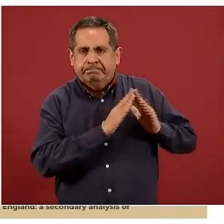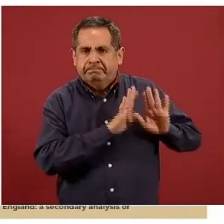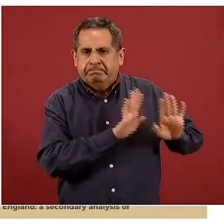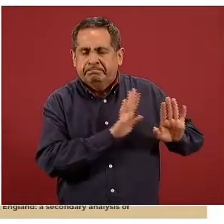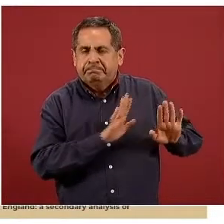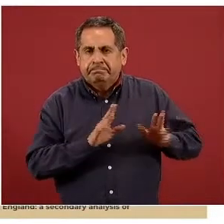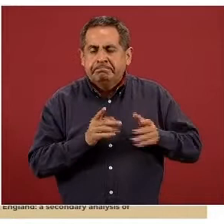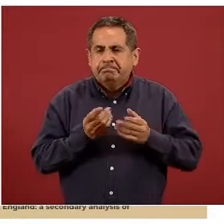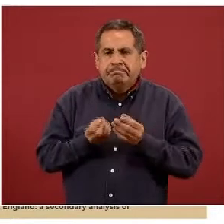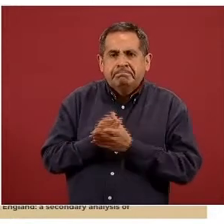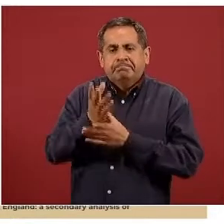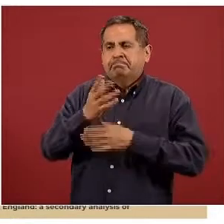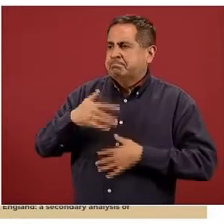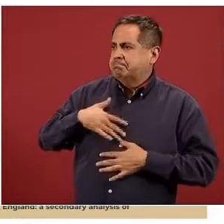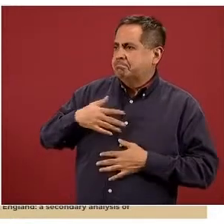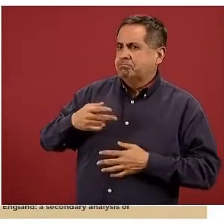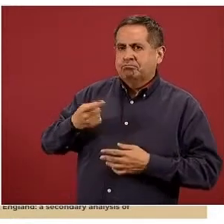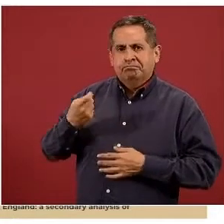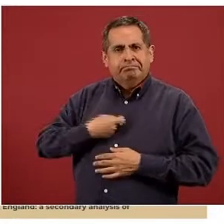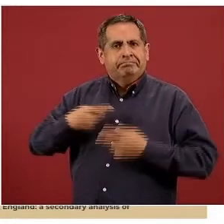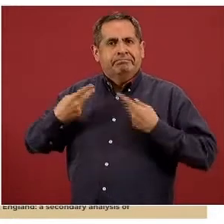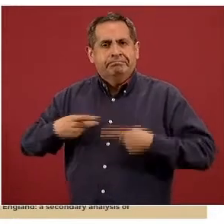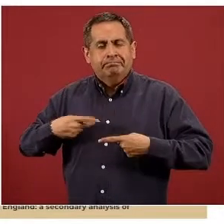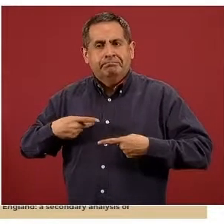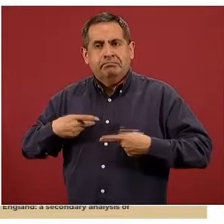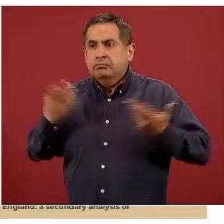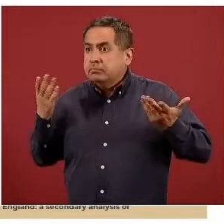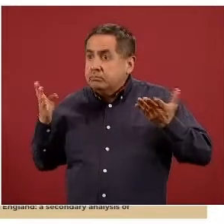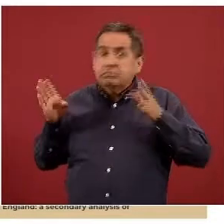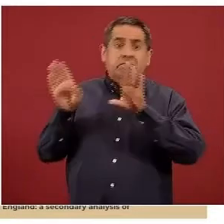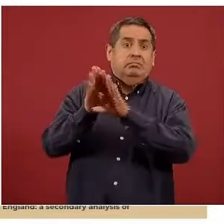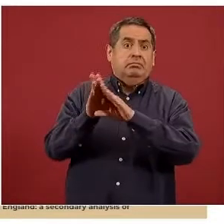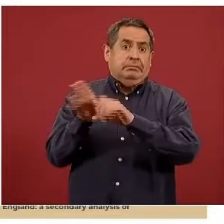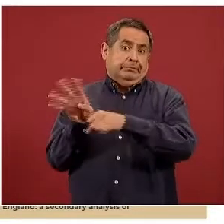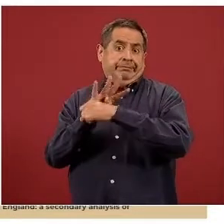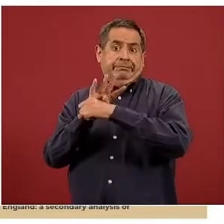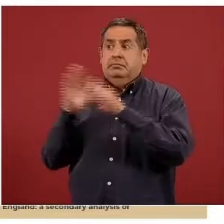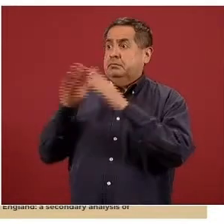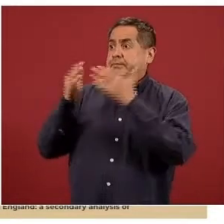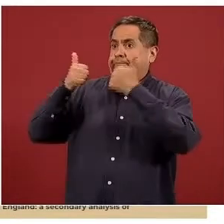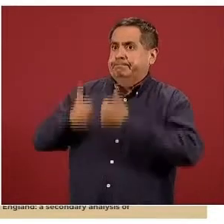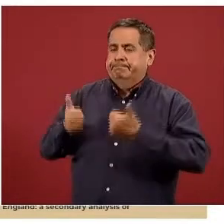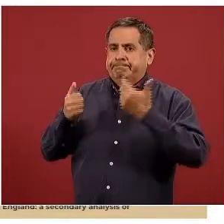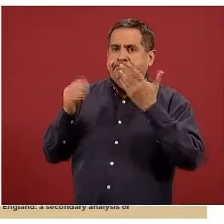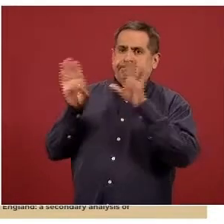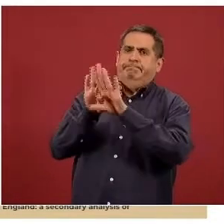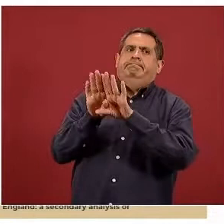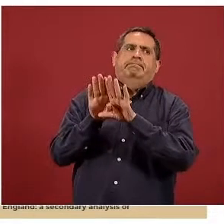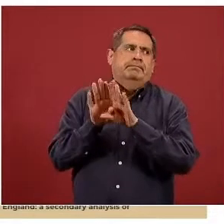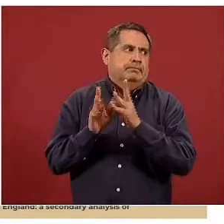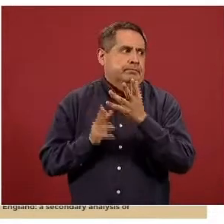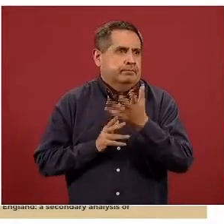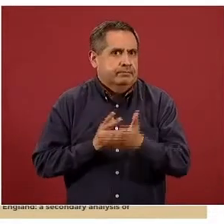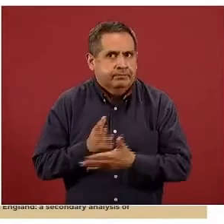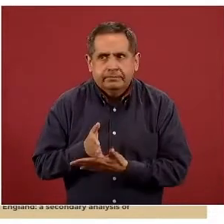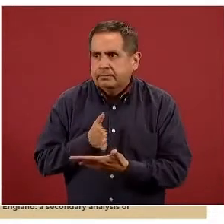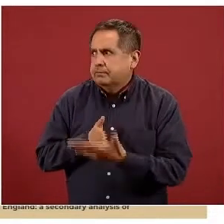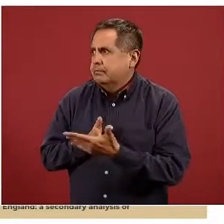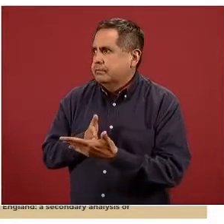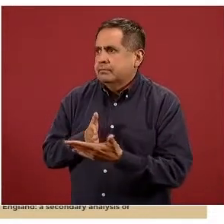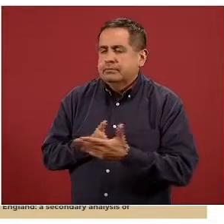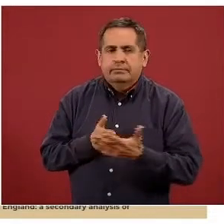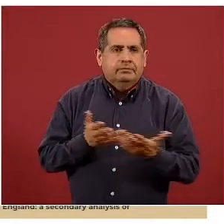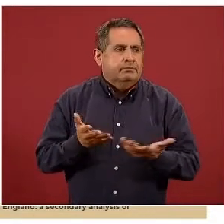qué significa ser persona, y le cortan ese desarrollo porque se tiene que quedar en casa. Entonces, ¿cuál